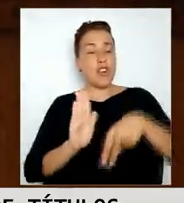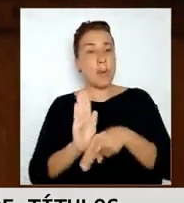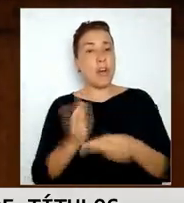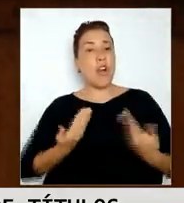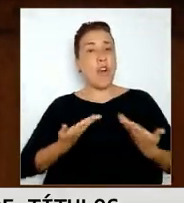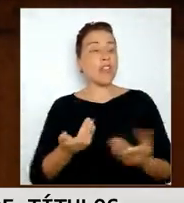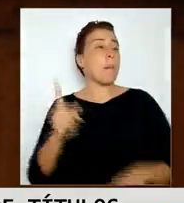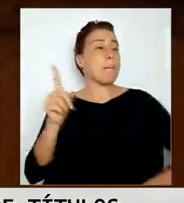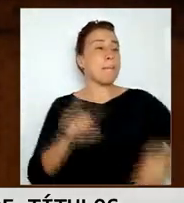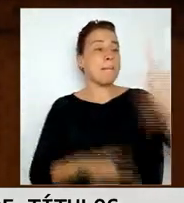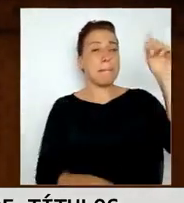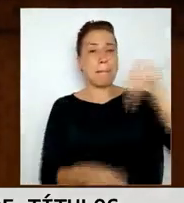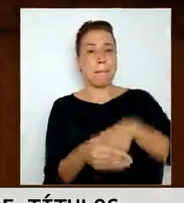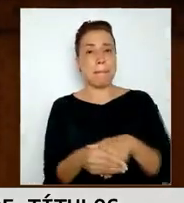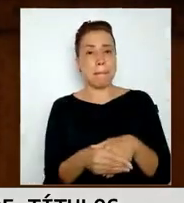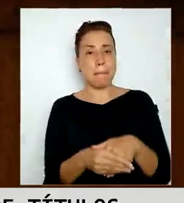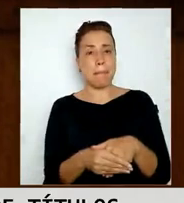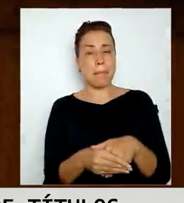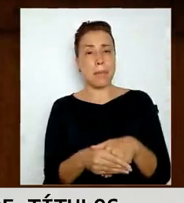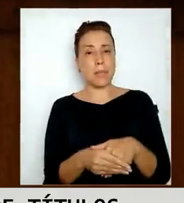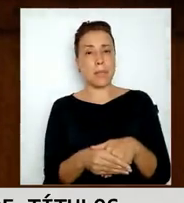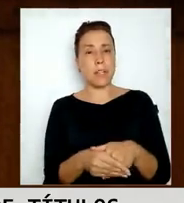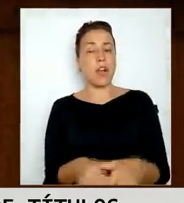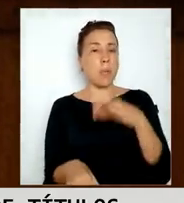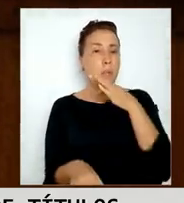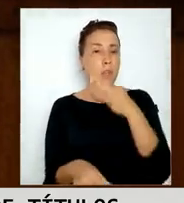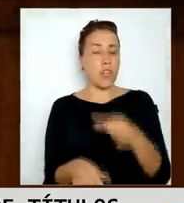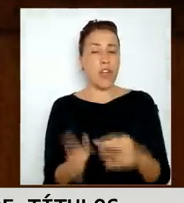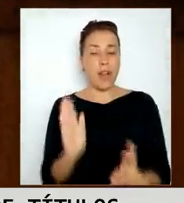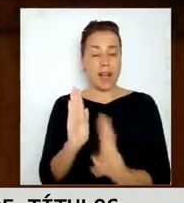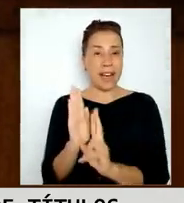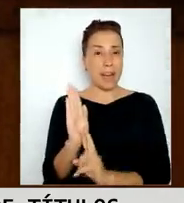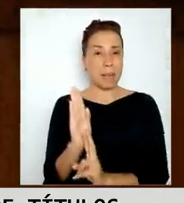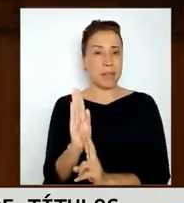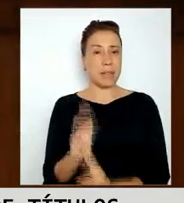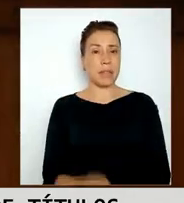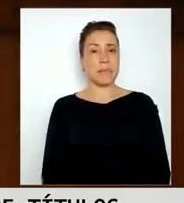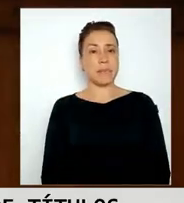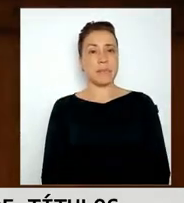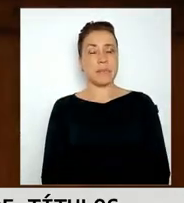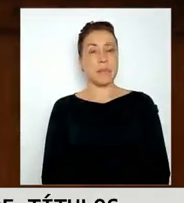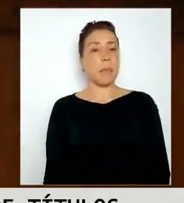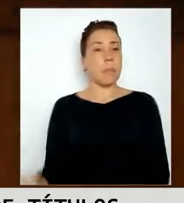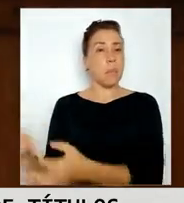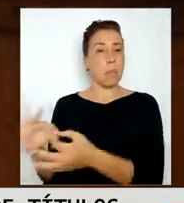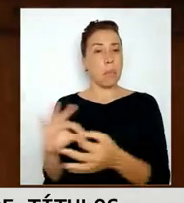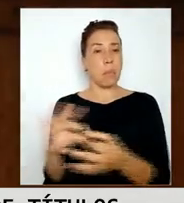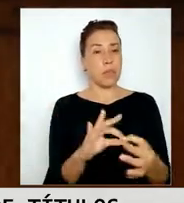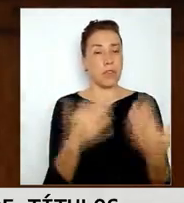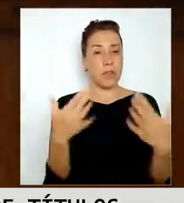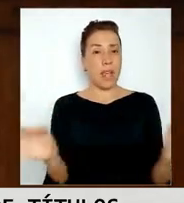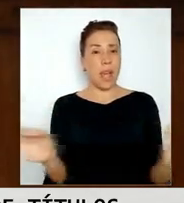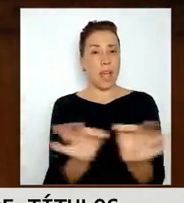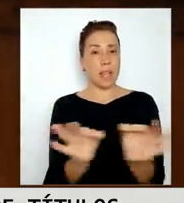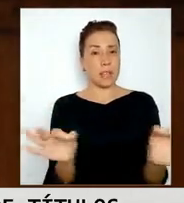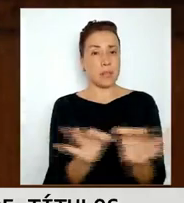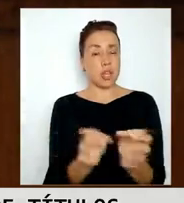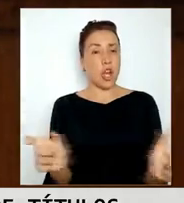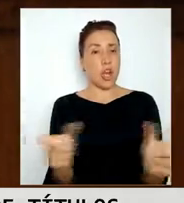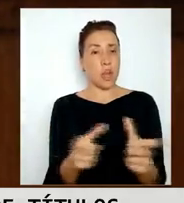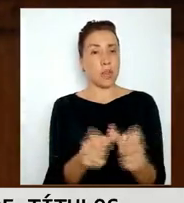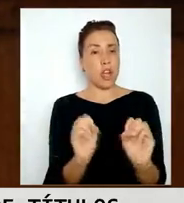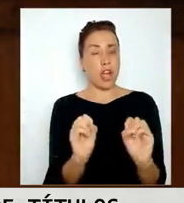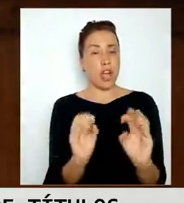según se señaló en las constancias reglamentarias por los argumentos y las razones señaladas la comisión de Educación recomienda